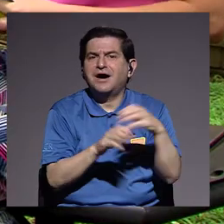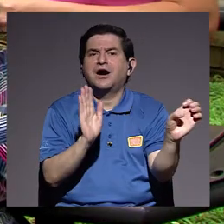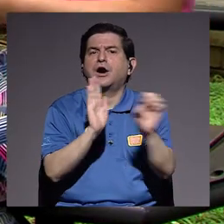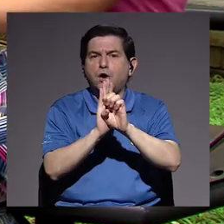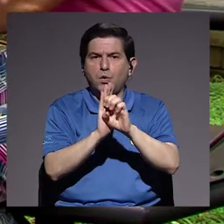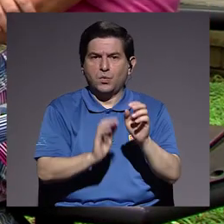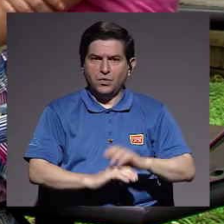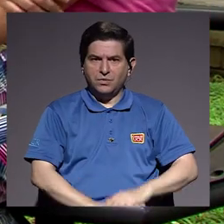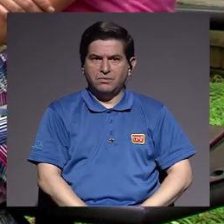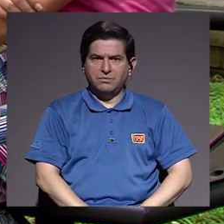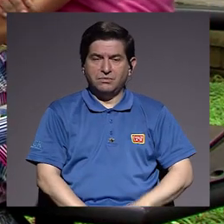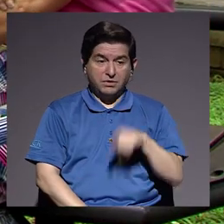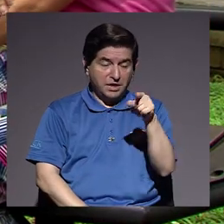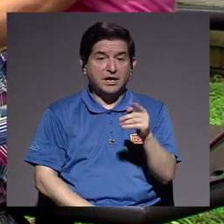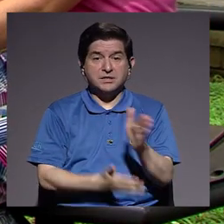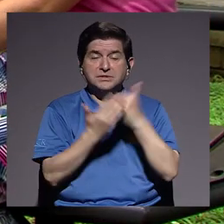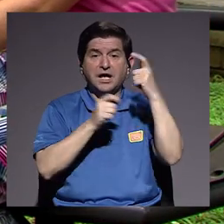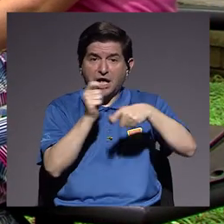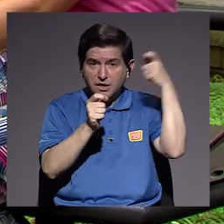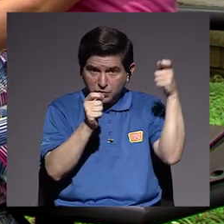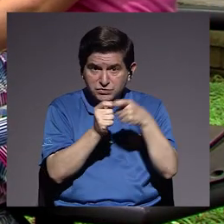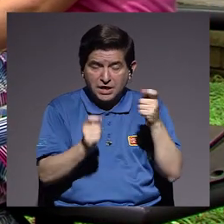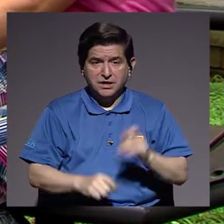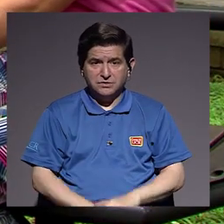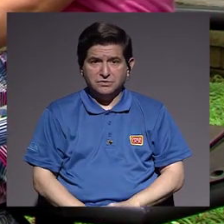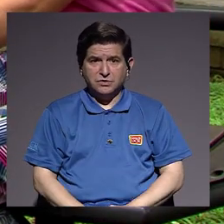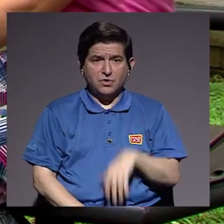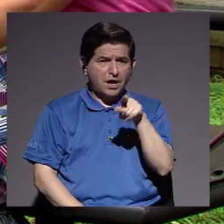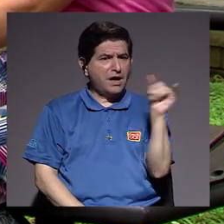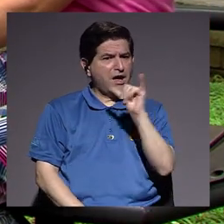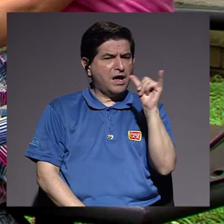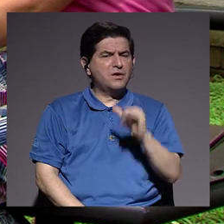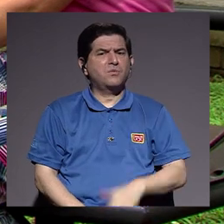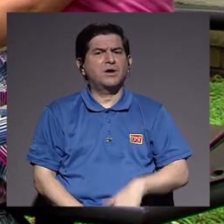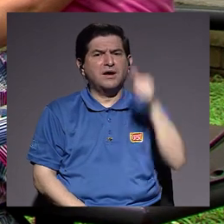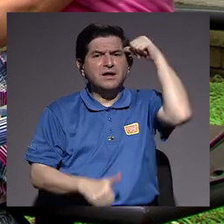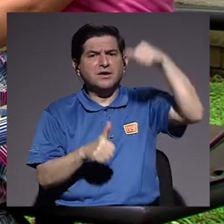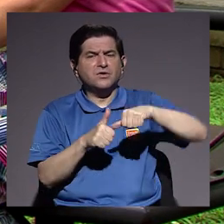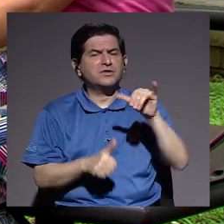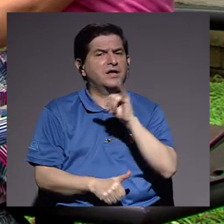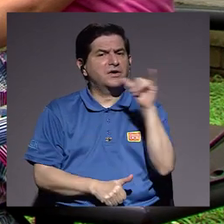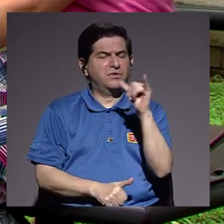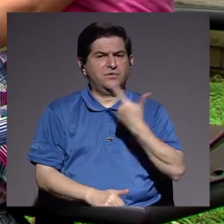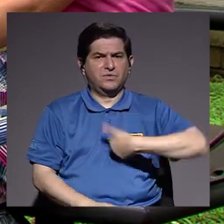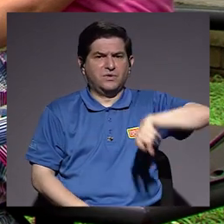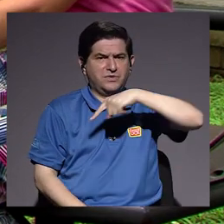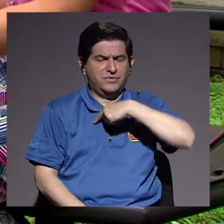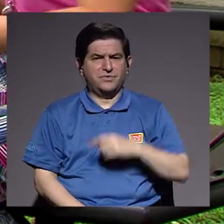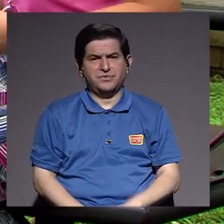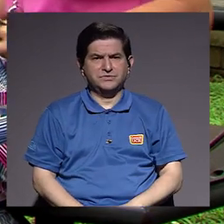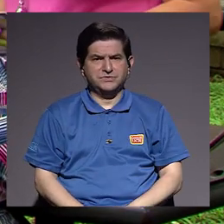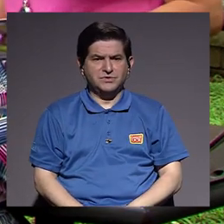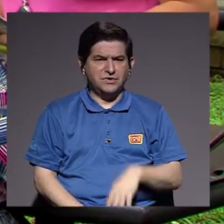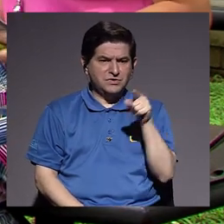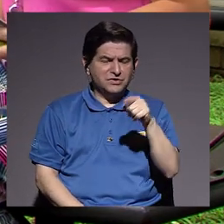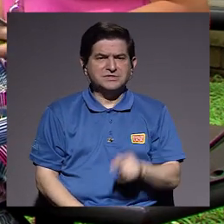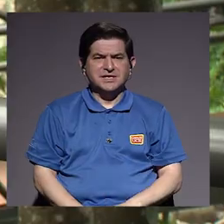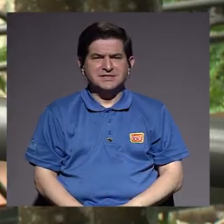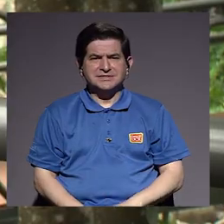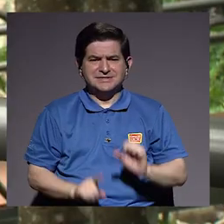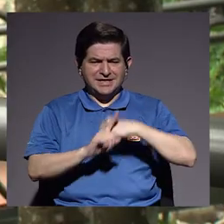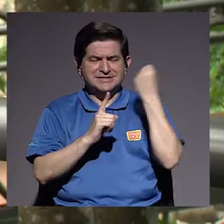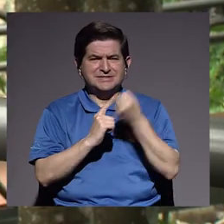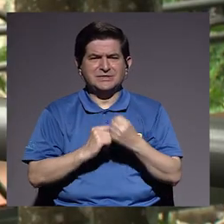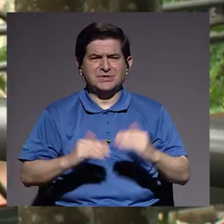con los trabajos, por ejemplo, que es algo puntual. Y ahí es cuando hay que también tomar en cuenta que no es lo mismo estar viviendo el